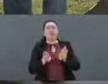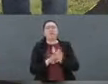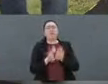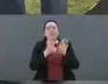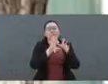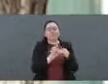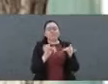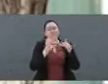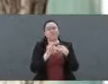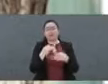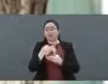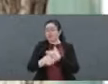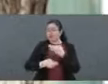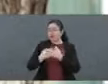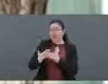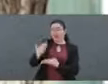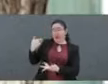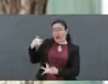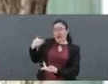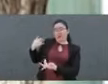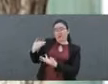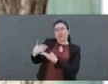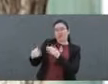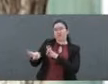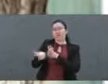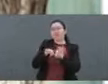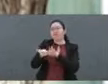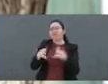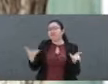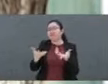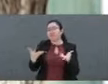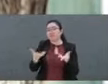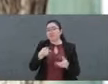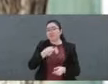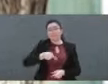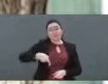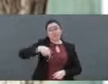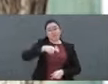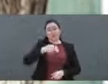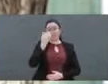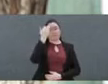todas las obras que se han hecho, que son muchas, pero que hay poco conocimiento.